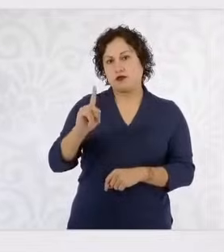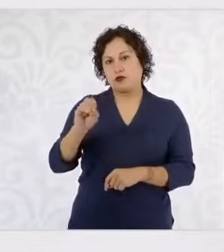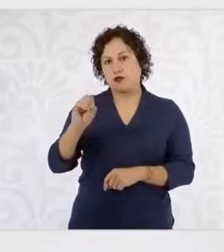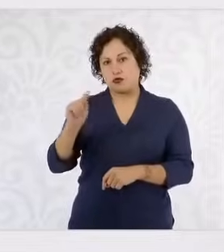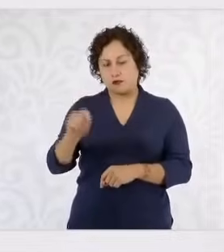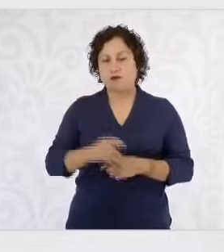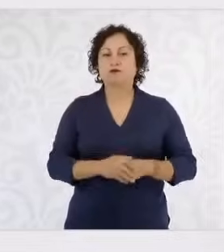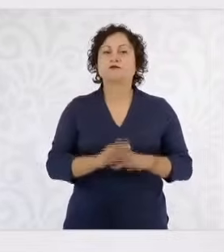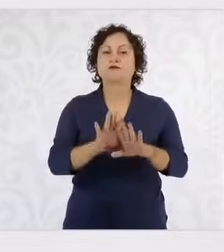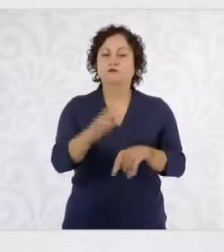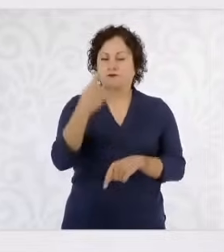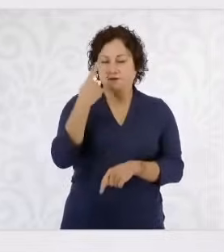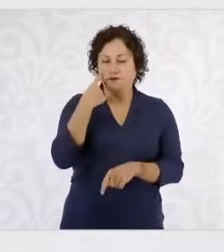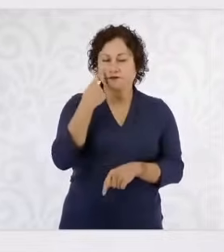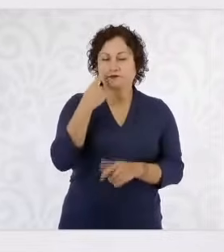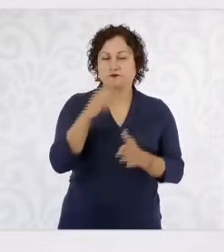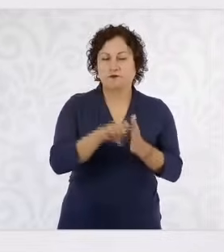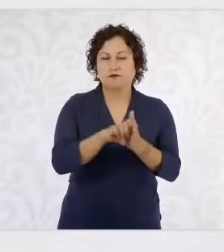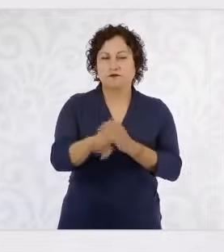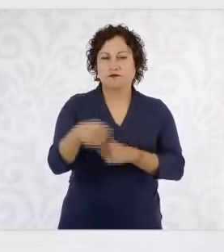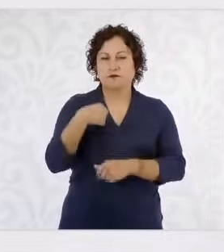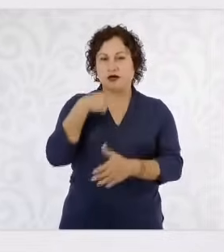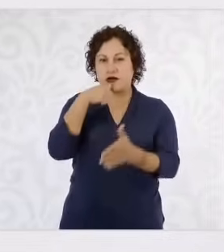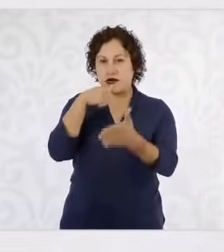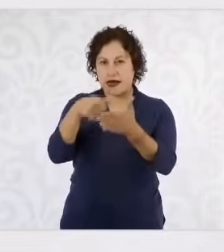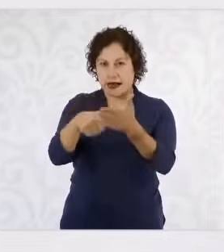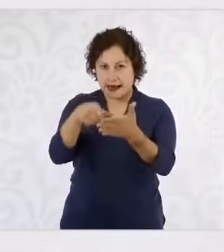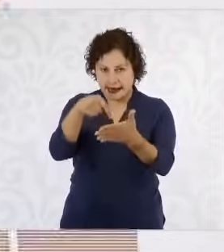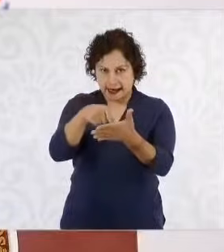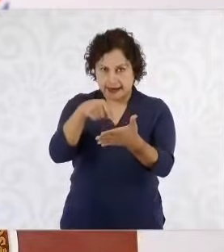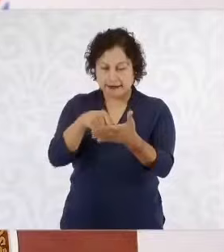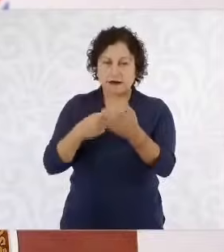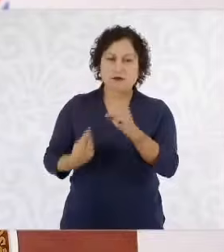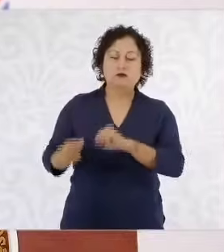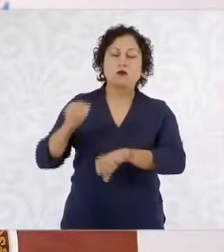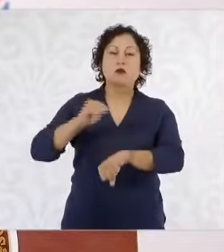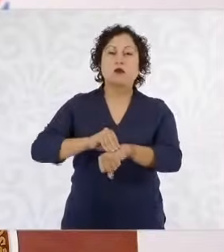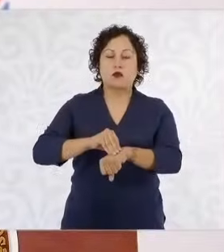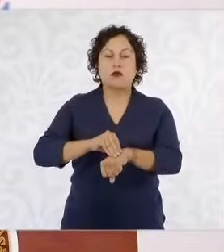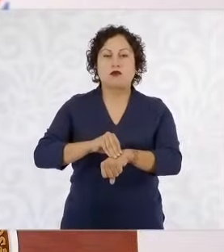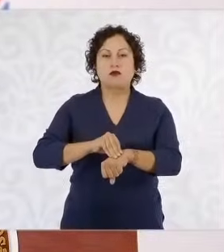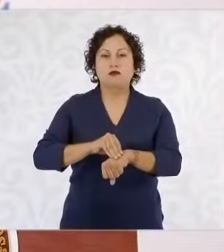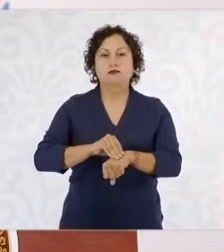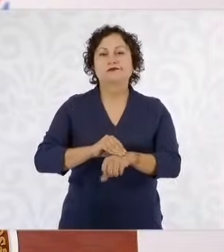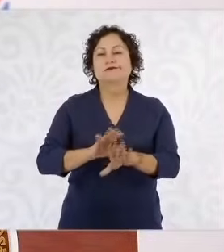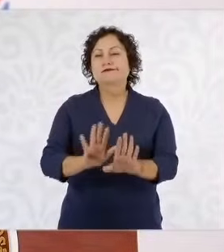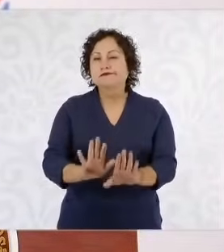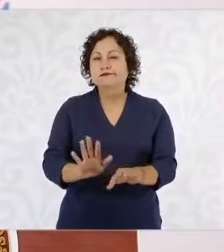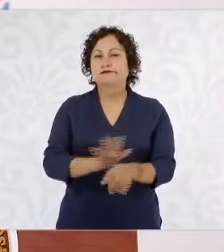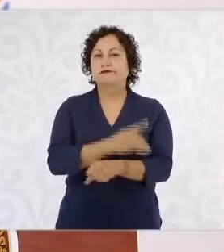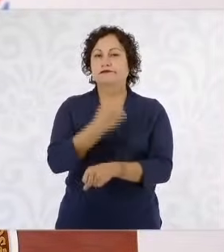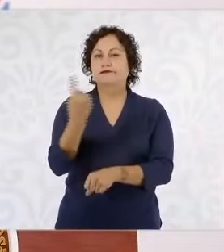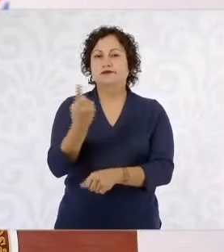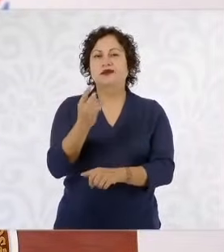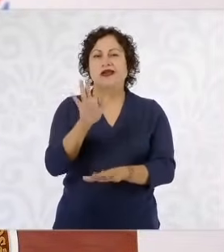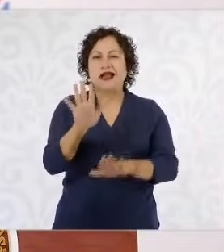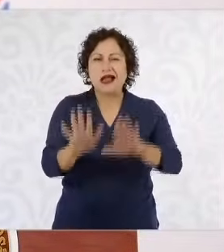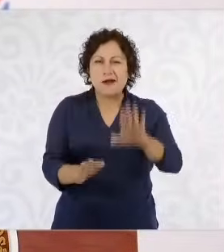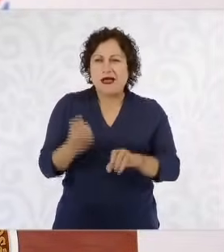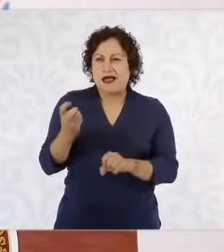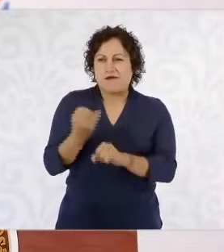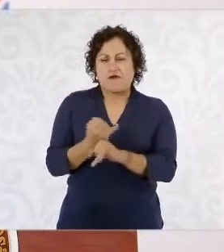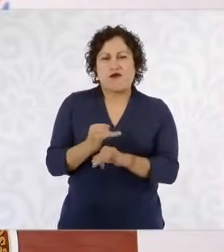Por ejemplo, le planteo en la carta, porque también hay mucha o hay poca información